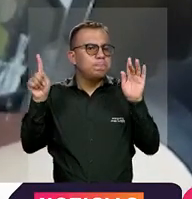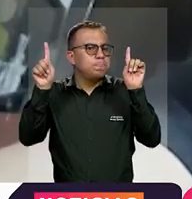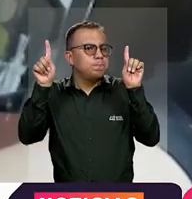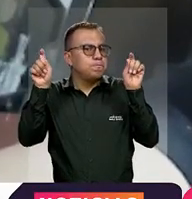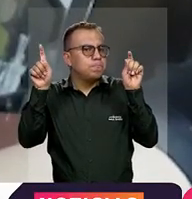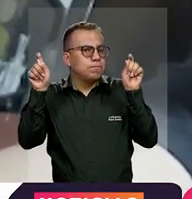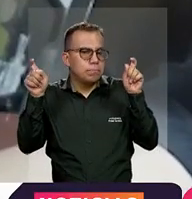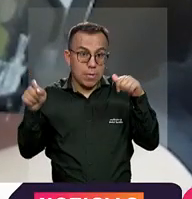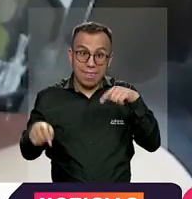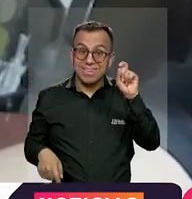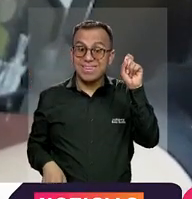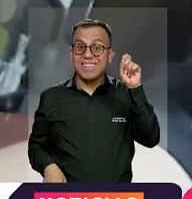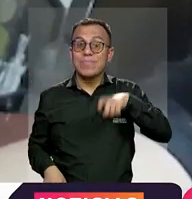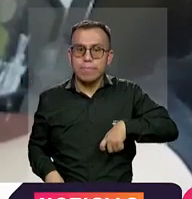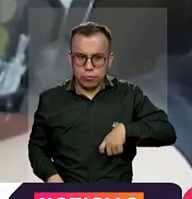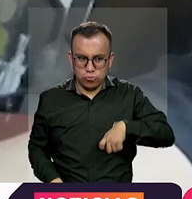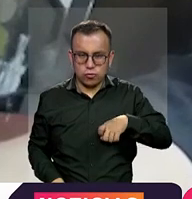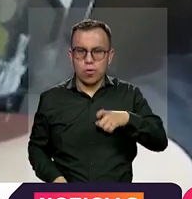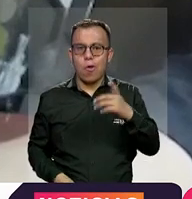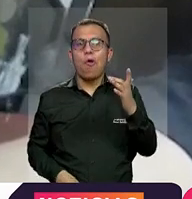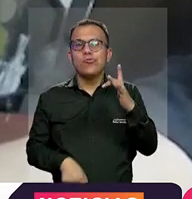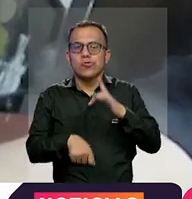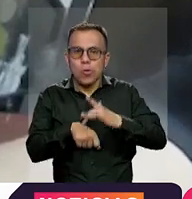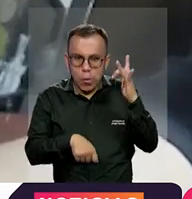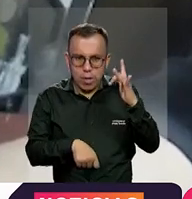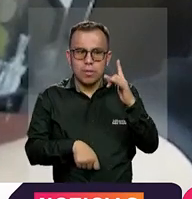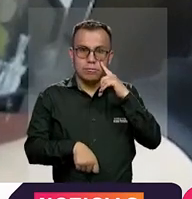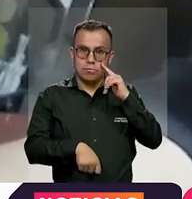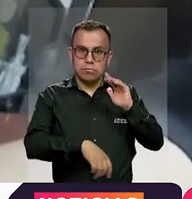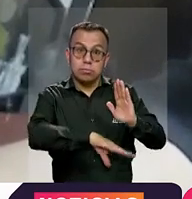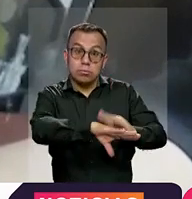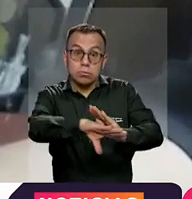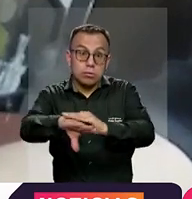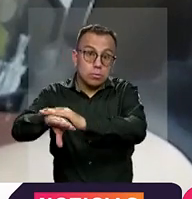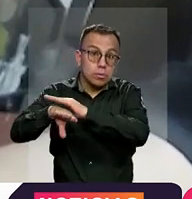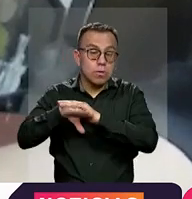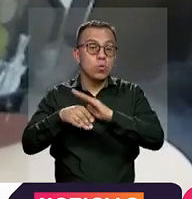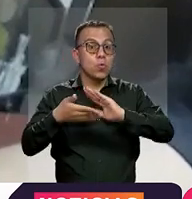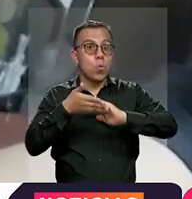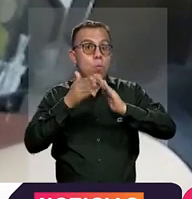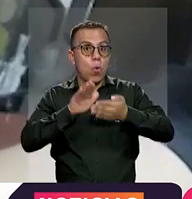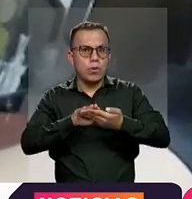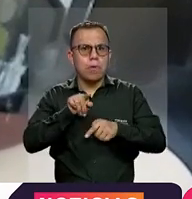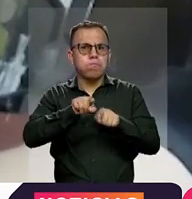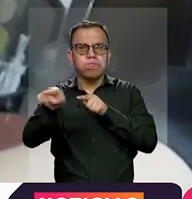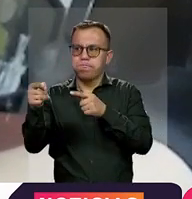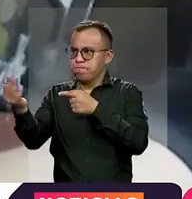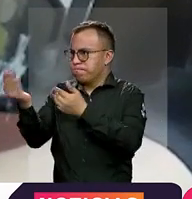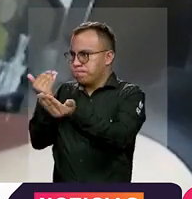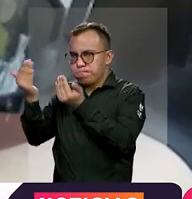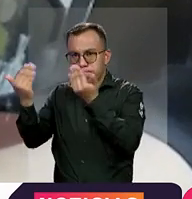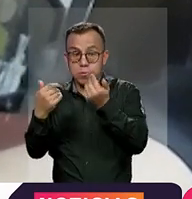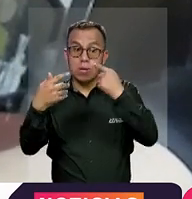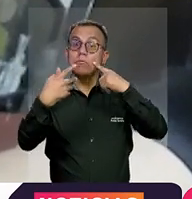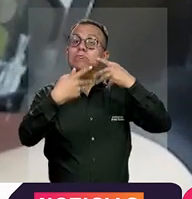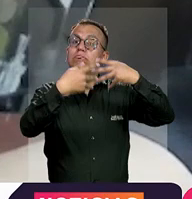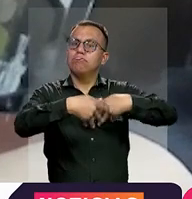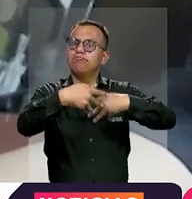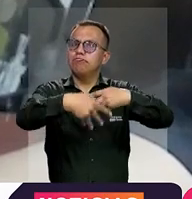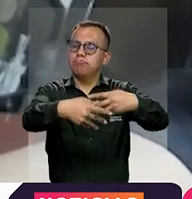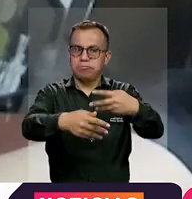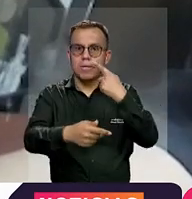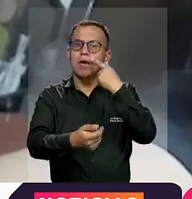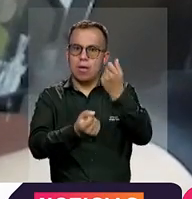nosotros tenemos que invitar a las comunidades a que salgan a marchar y que